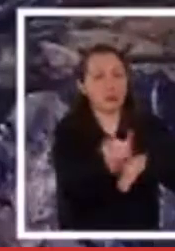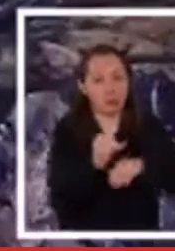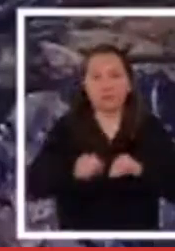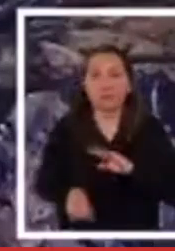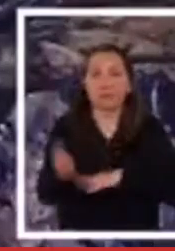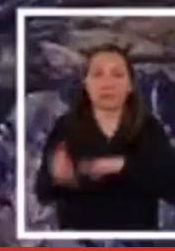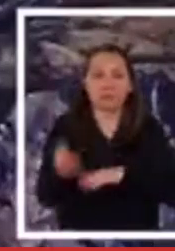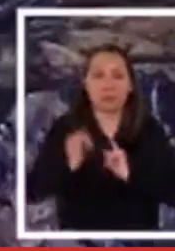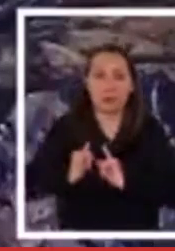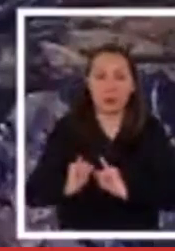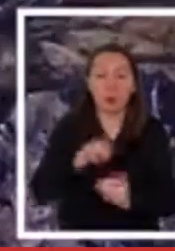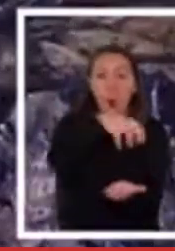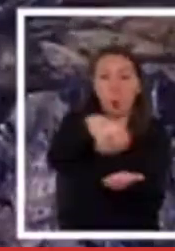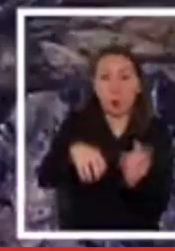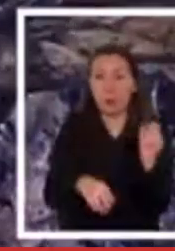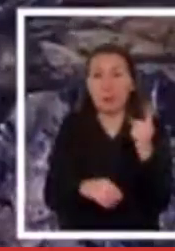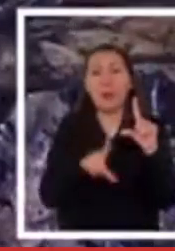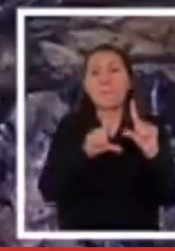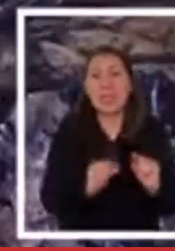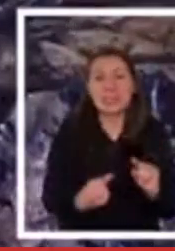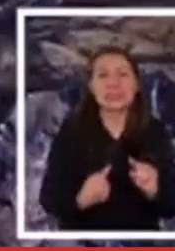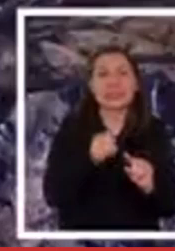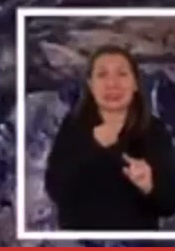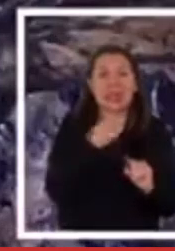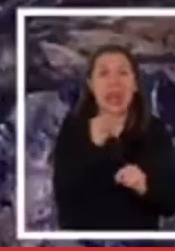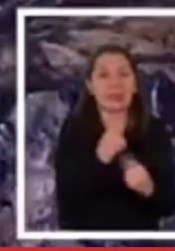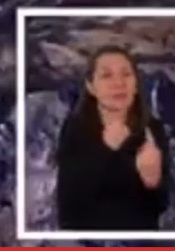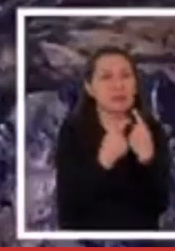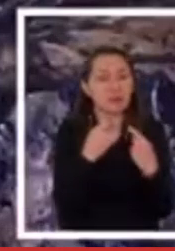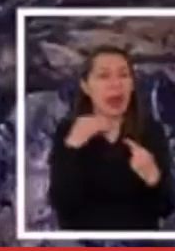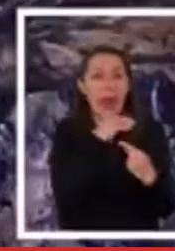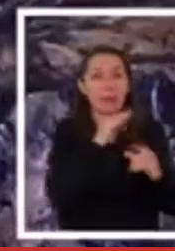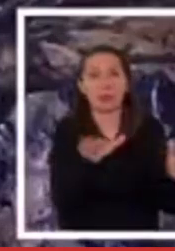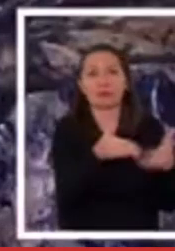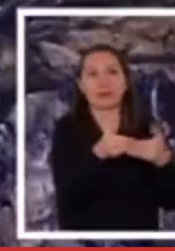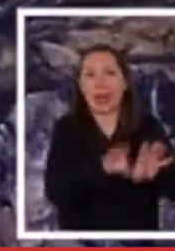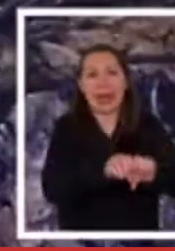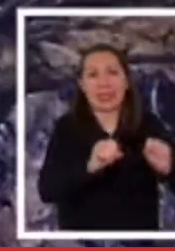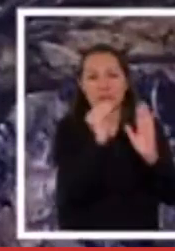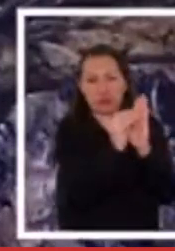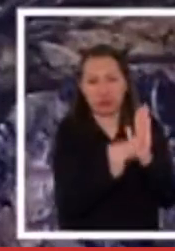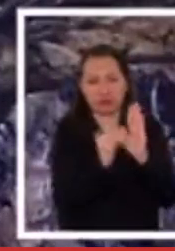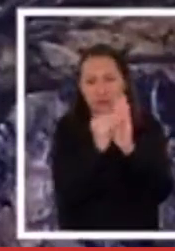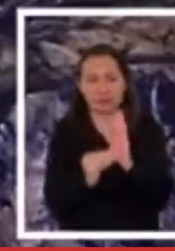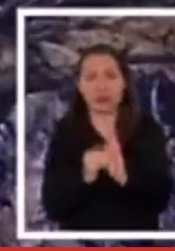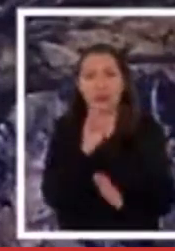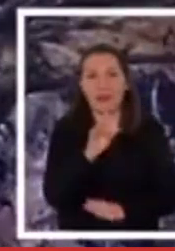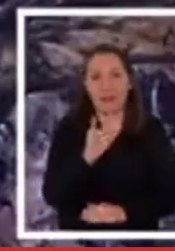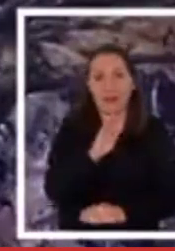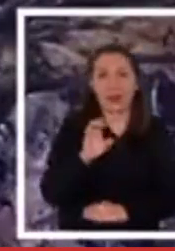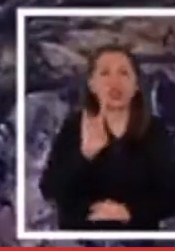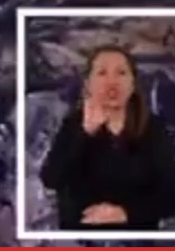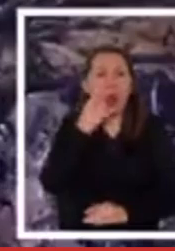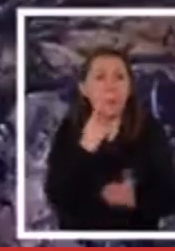hemos hecho primero comunas que tienen menores niveles de afectación ya han ido cerrando sus procesos de tomas ficha básica de emergencia solo están